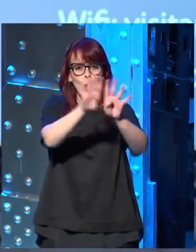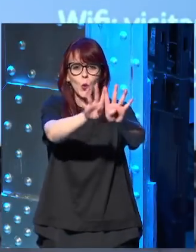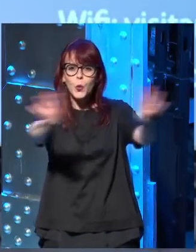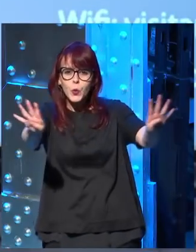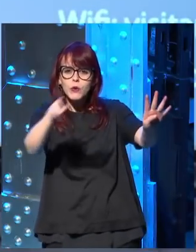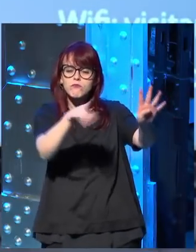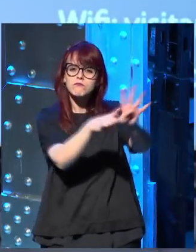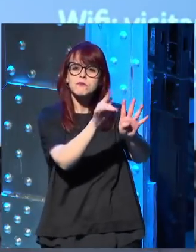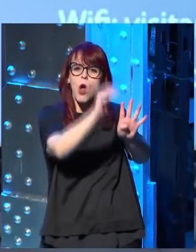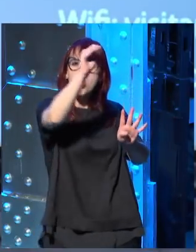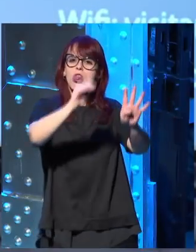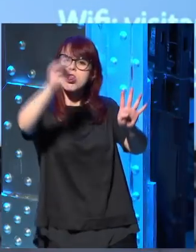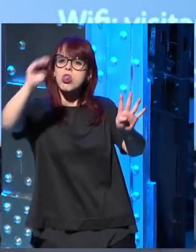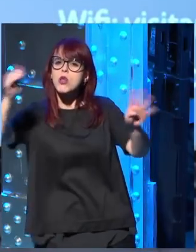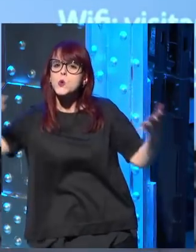a la luz de los faros.